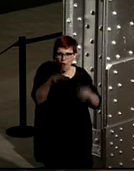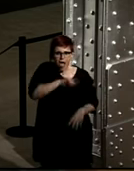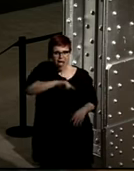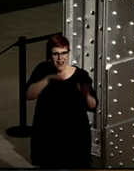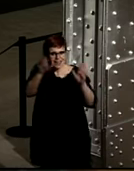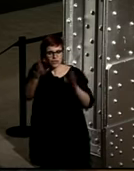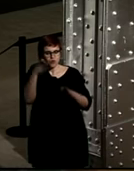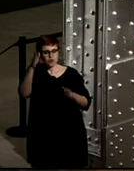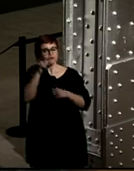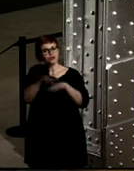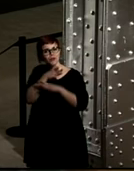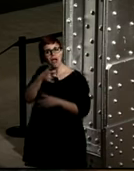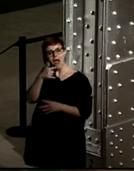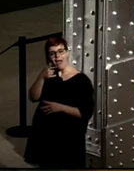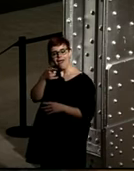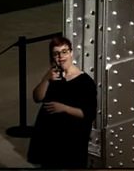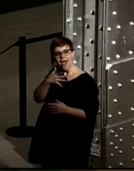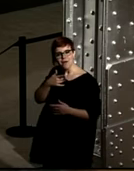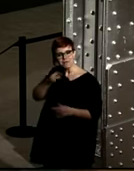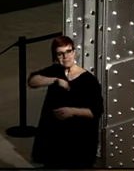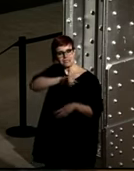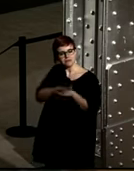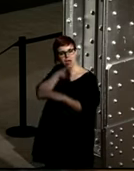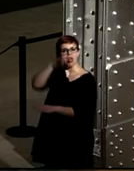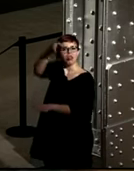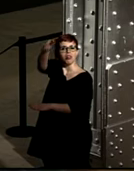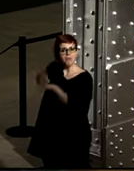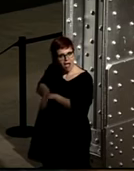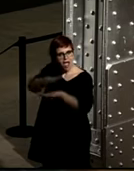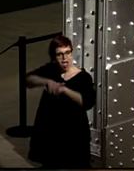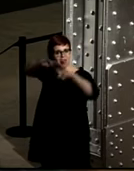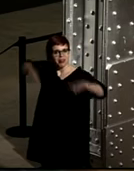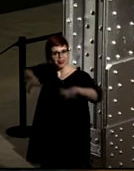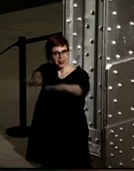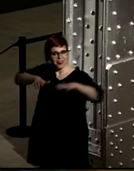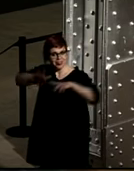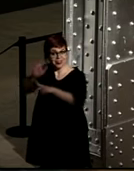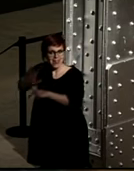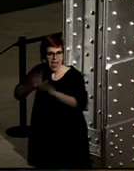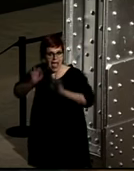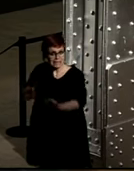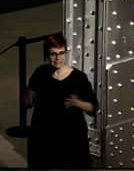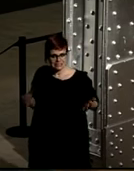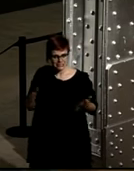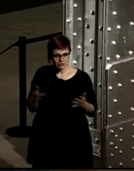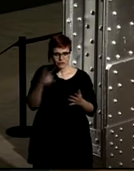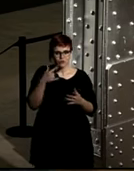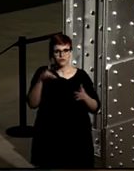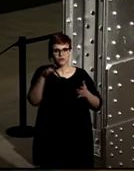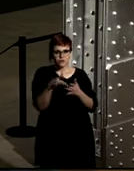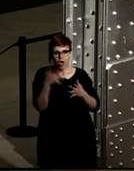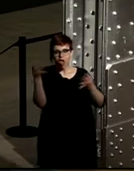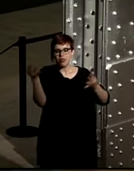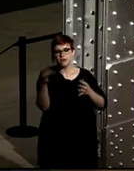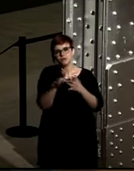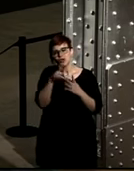que si vas al cine, vas al cine. Y vas al cine. Directamente. Sí, directamente vas al cine. Sin tener que